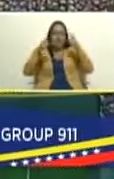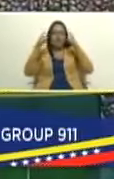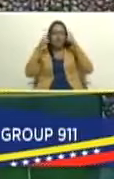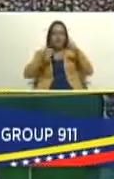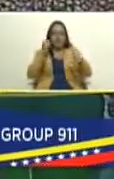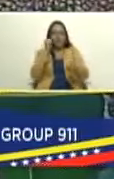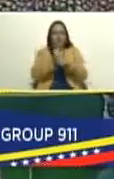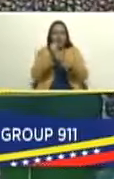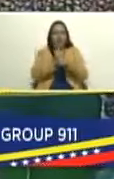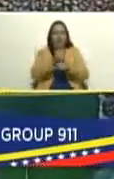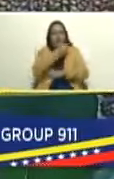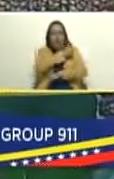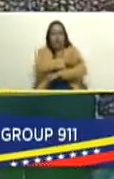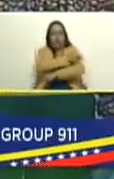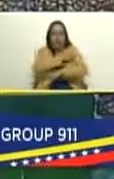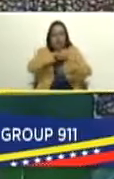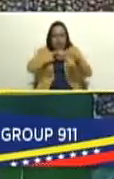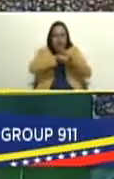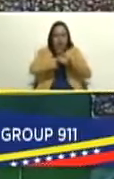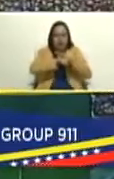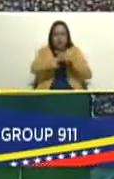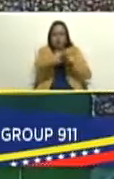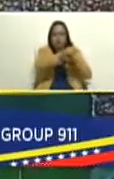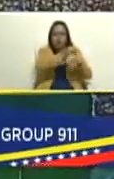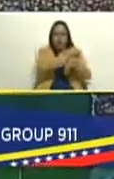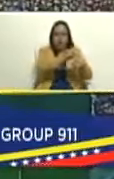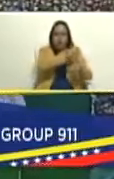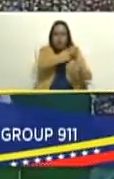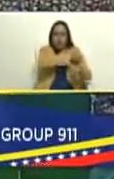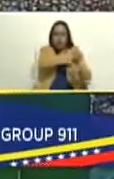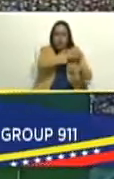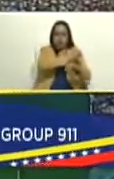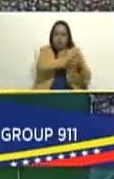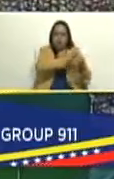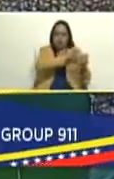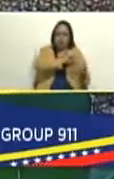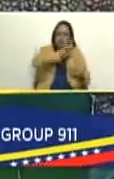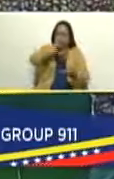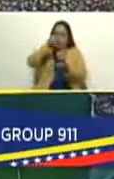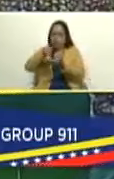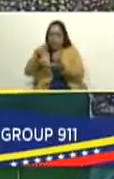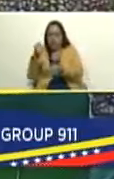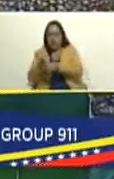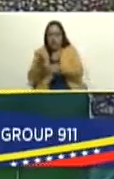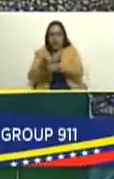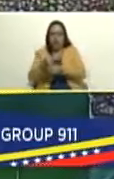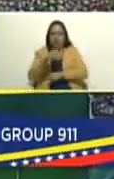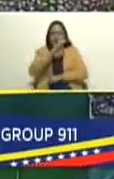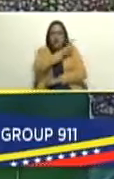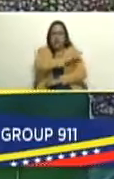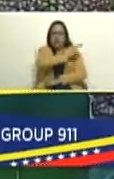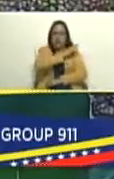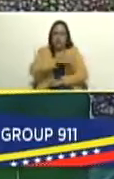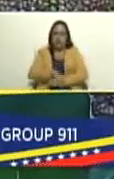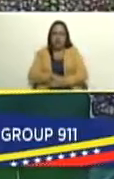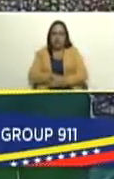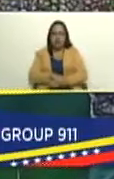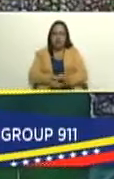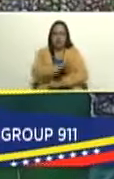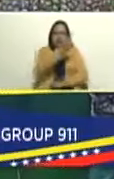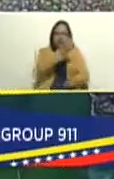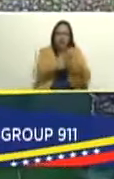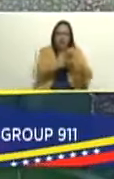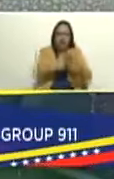en hospitales, pero después vienen a trabajar aquí. Entonces, tienen su trabajo en los diferentes hospitales y clínicas,